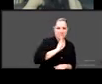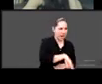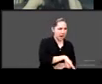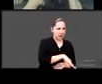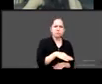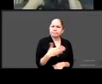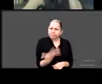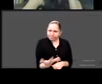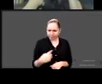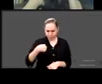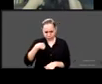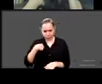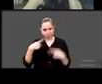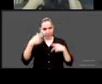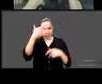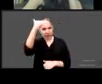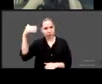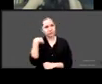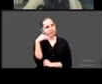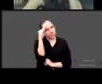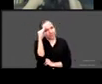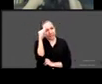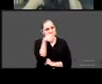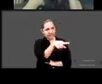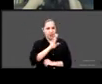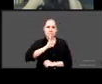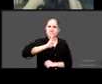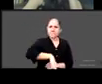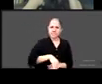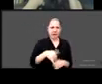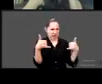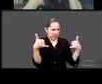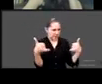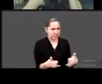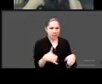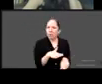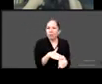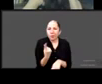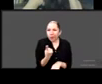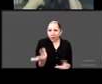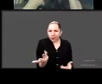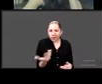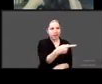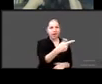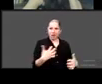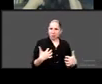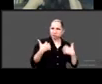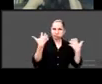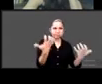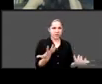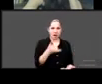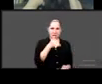se está portando así? ¿Por qué está tomando esa decisión? ¿Por qué está teniendo ese arranque? puede necesitar muchas cosas y